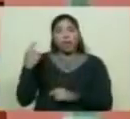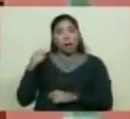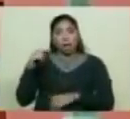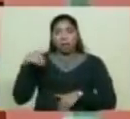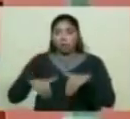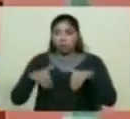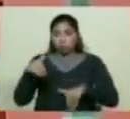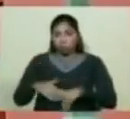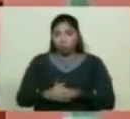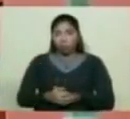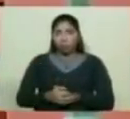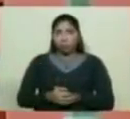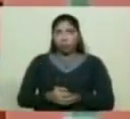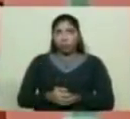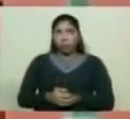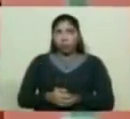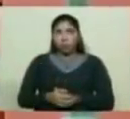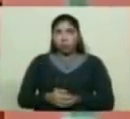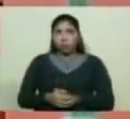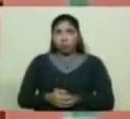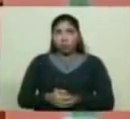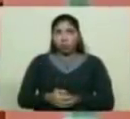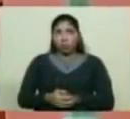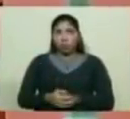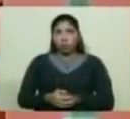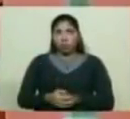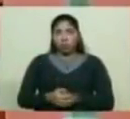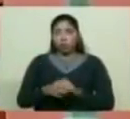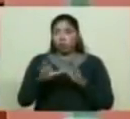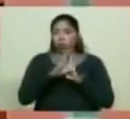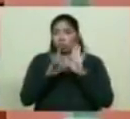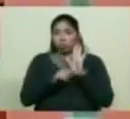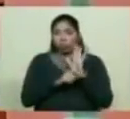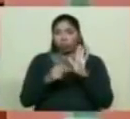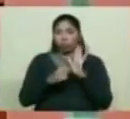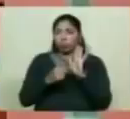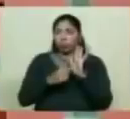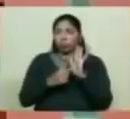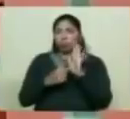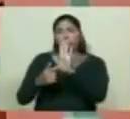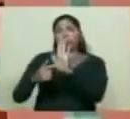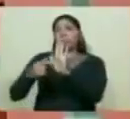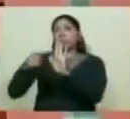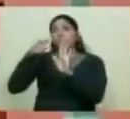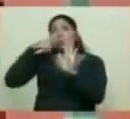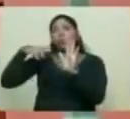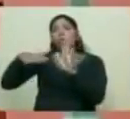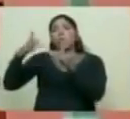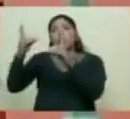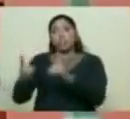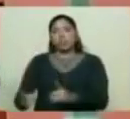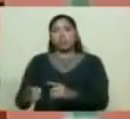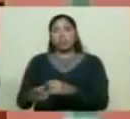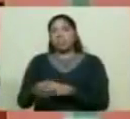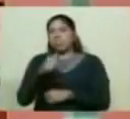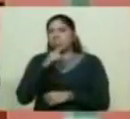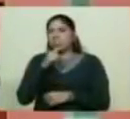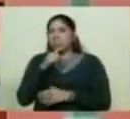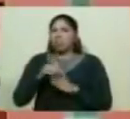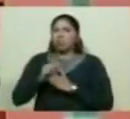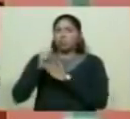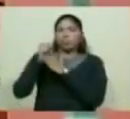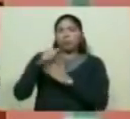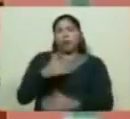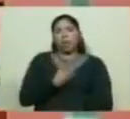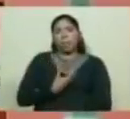somete el escudo de su mando a la soberanía popular y que el pueblo decida en ejercicio de